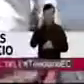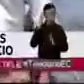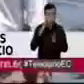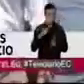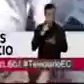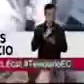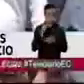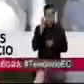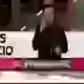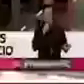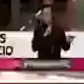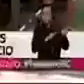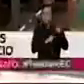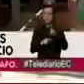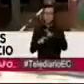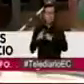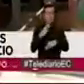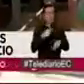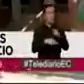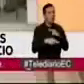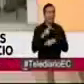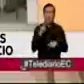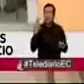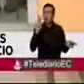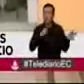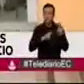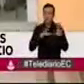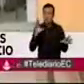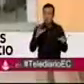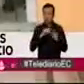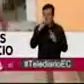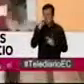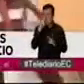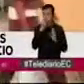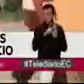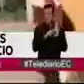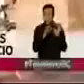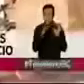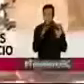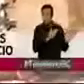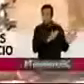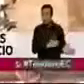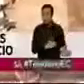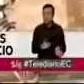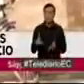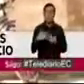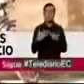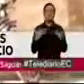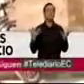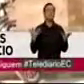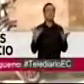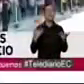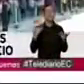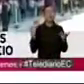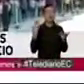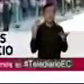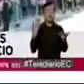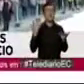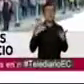los ciudadanos y los dueños de locales comerciales cumplan con las normas dispuestas por el COE Nacional, que garanticen